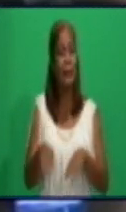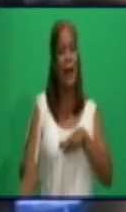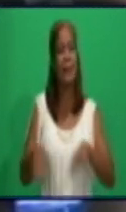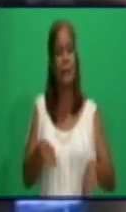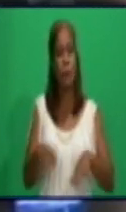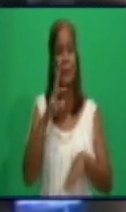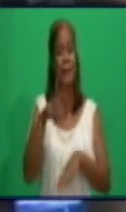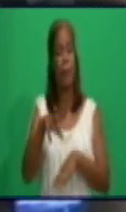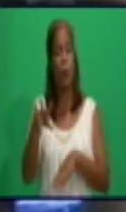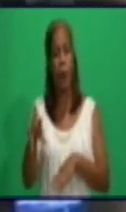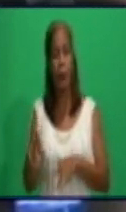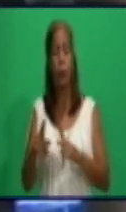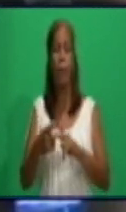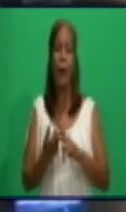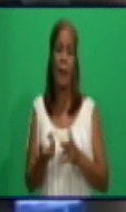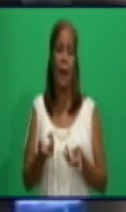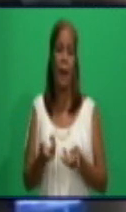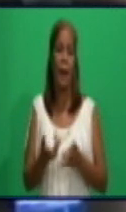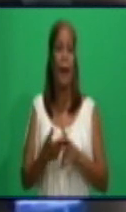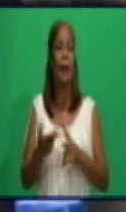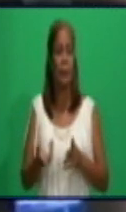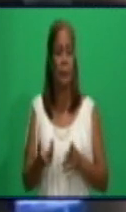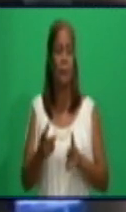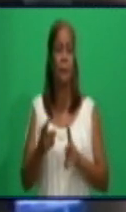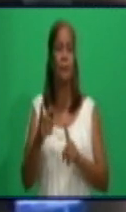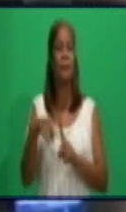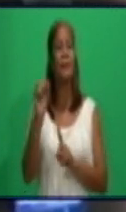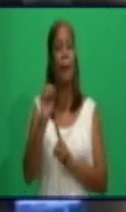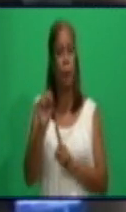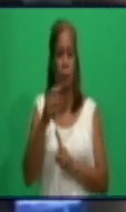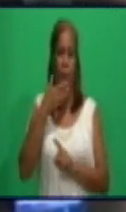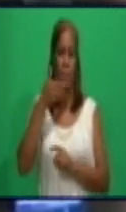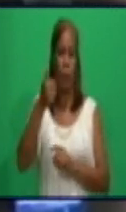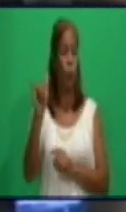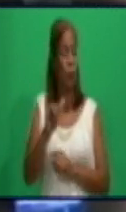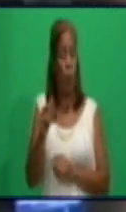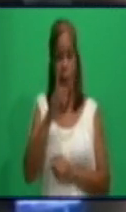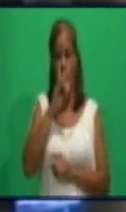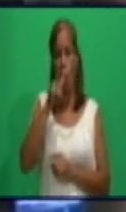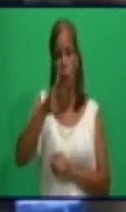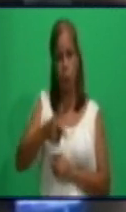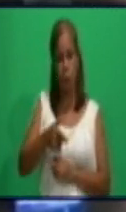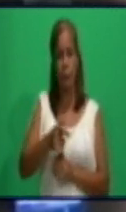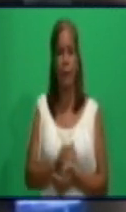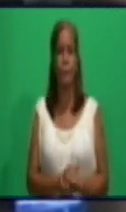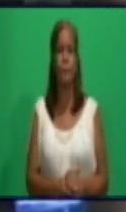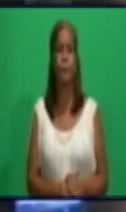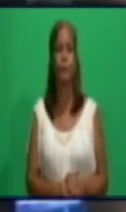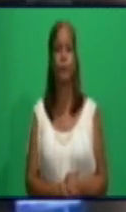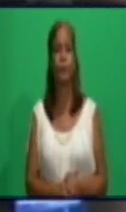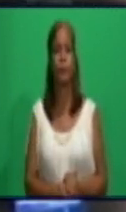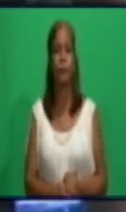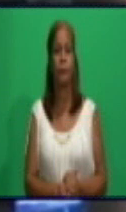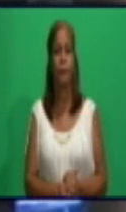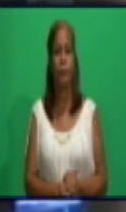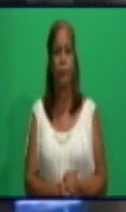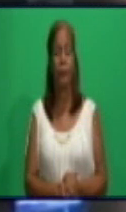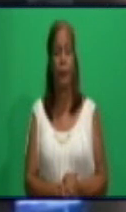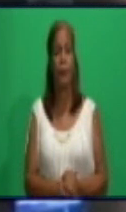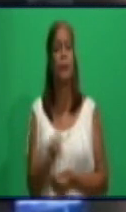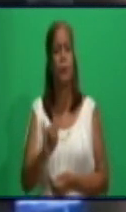para también hacer un uso racional del transporte y del combustible a tono con la situación existente. Quería,